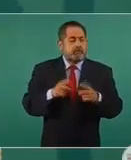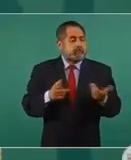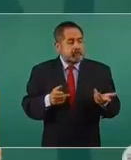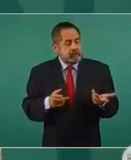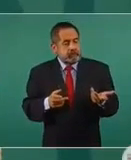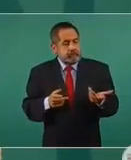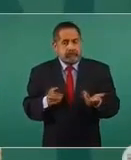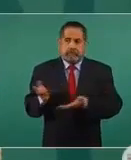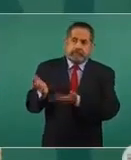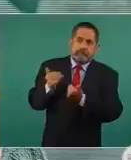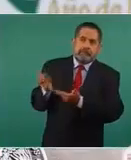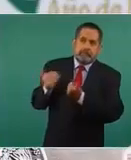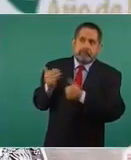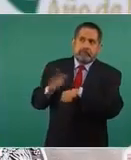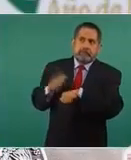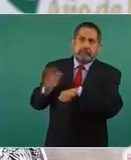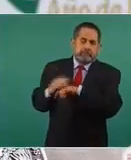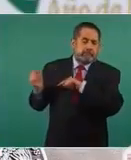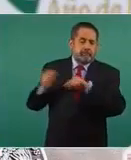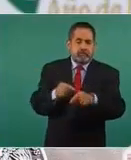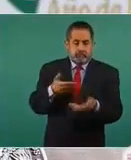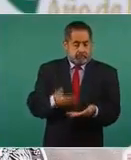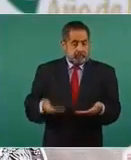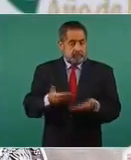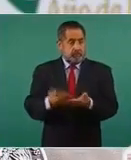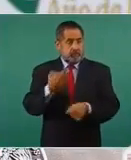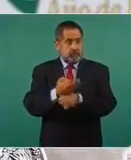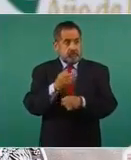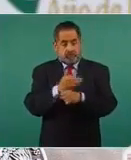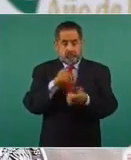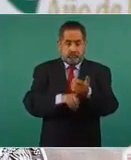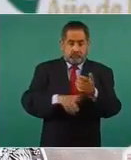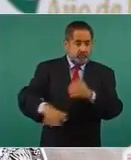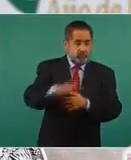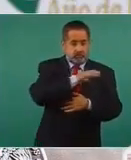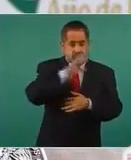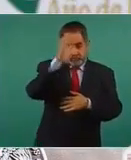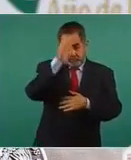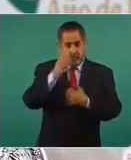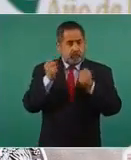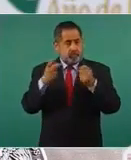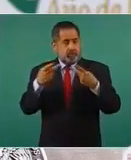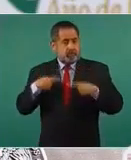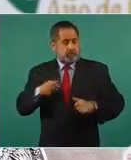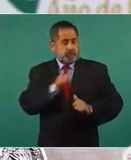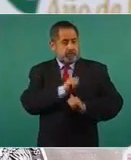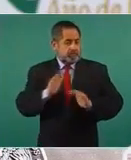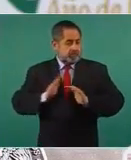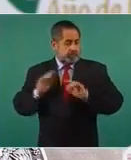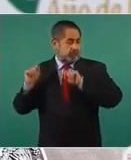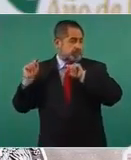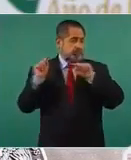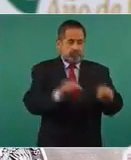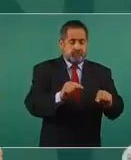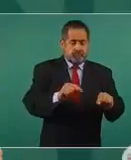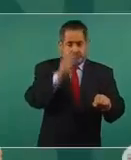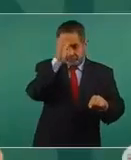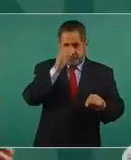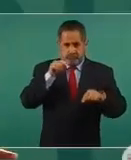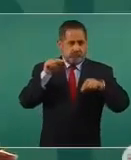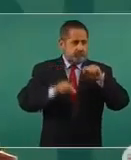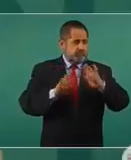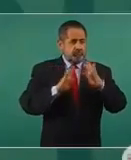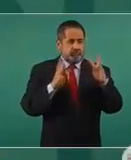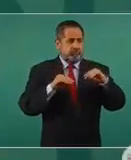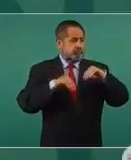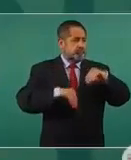en efectivos. En la actualidad hay una cantidad importante de efectivos que se ha